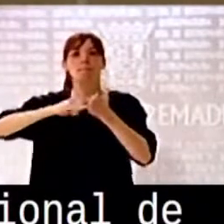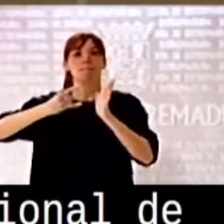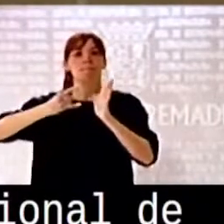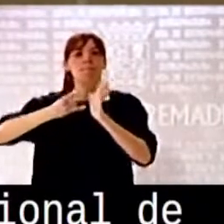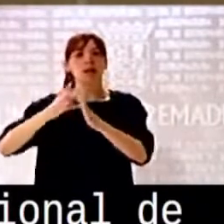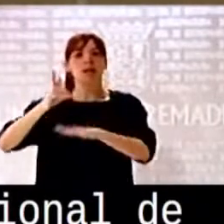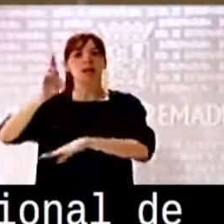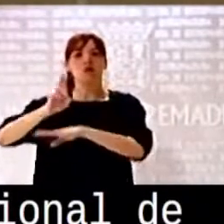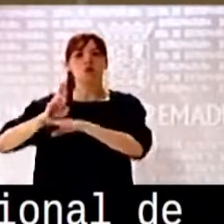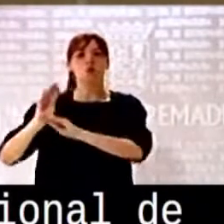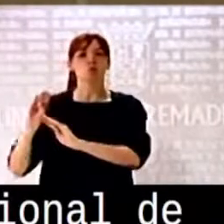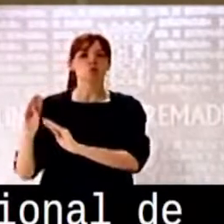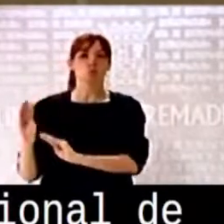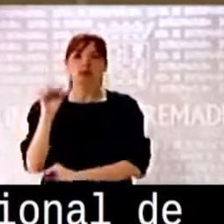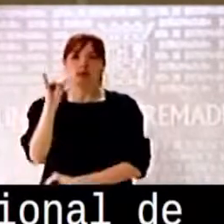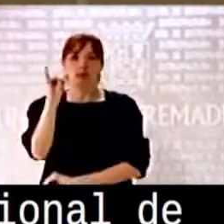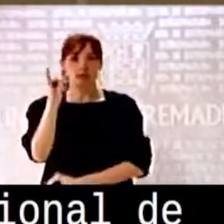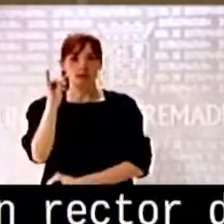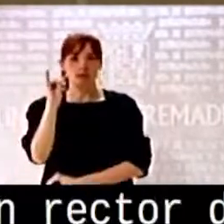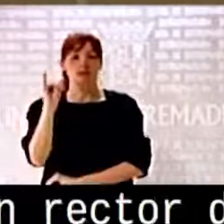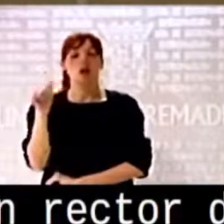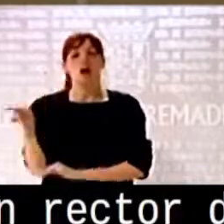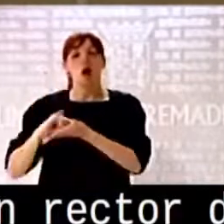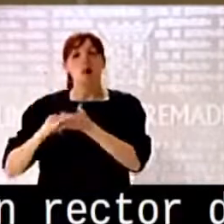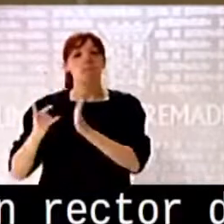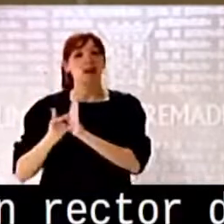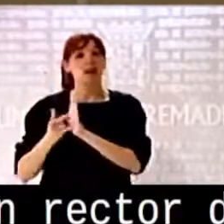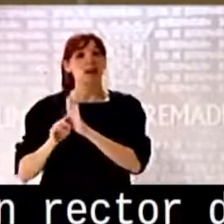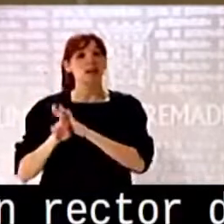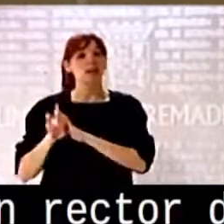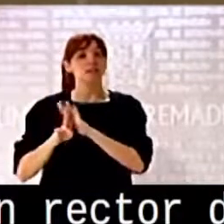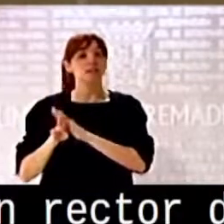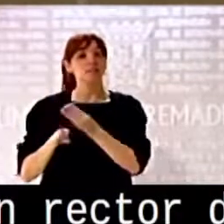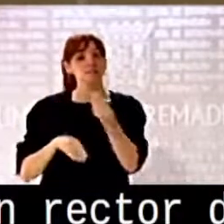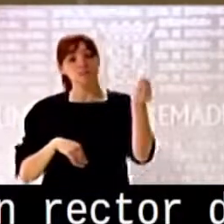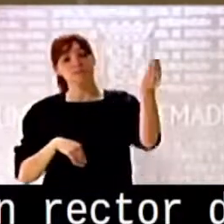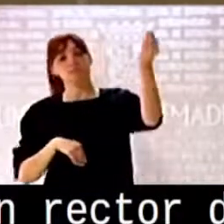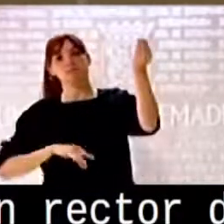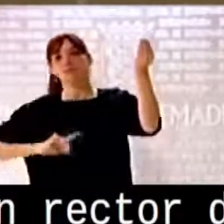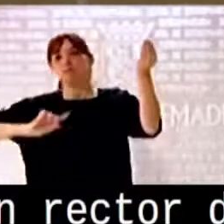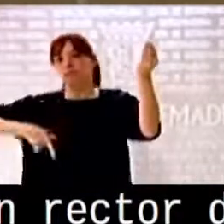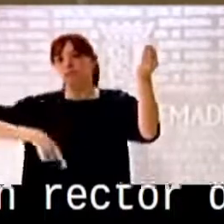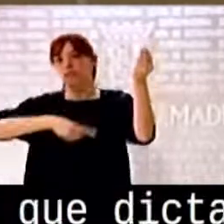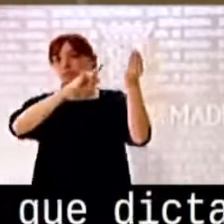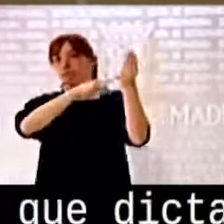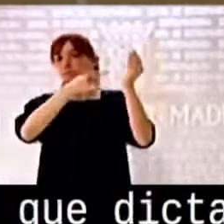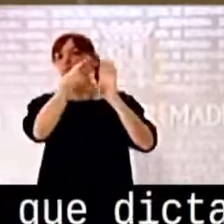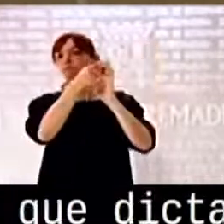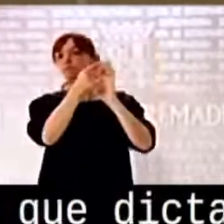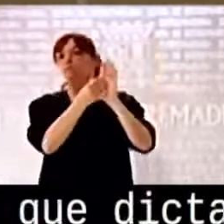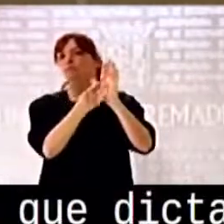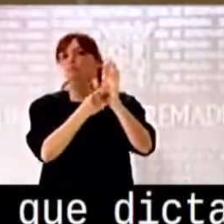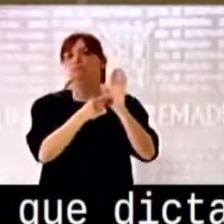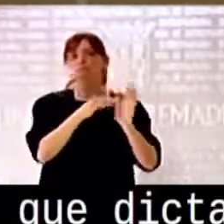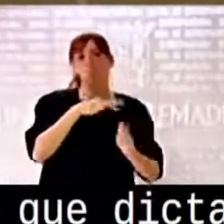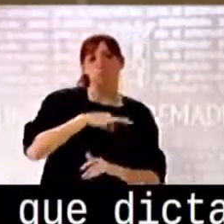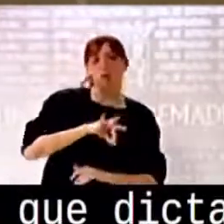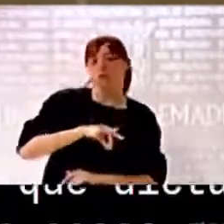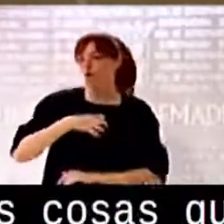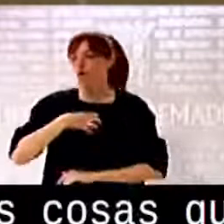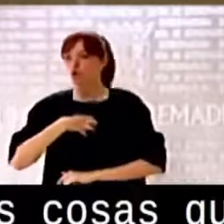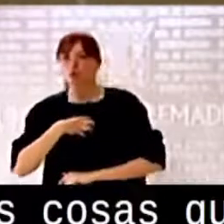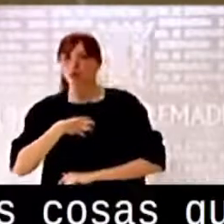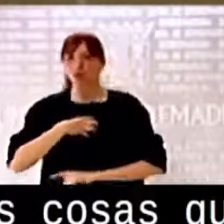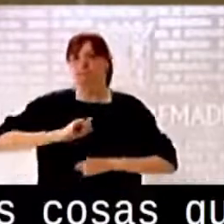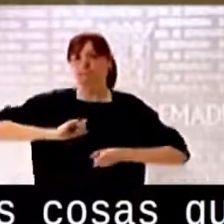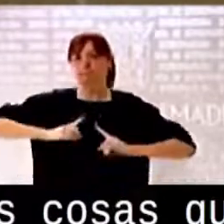rector. El plan rector del Parque Nacional de Monfragüe es el que dicta las cosas que se pueden hacer y las cosas que no se